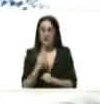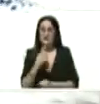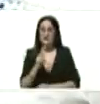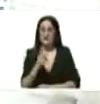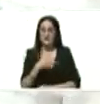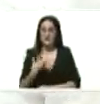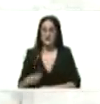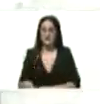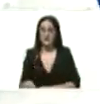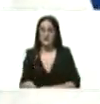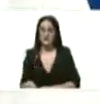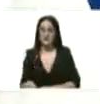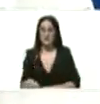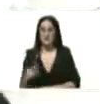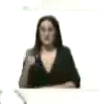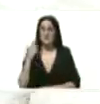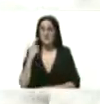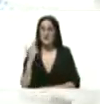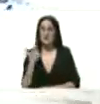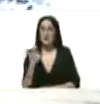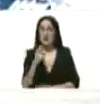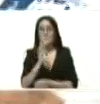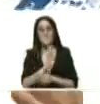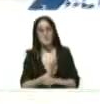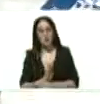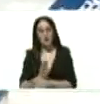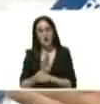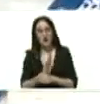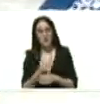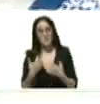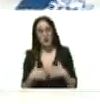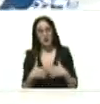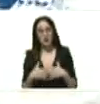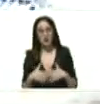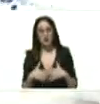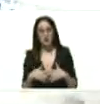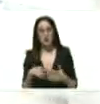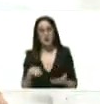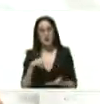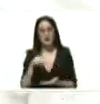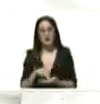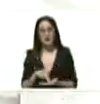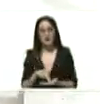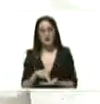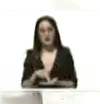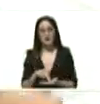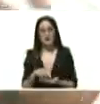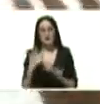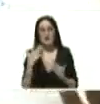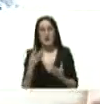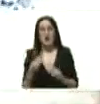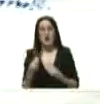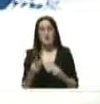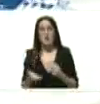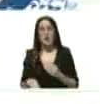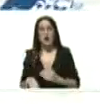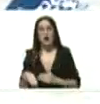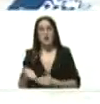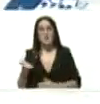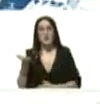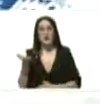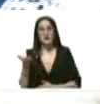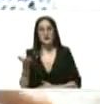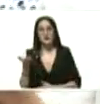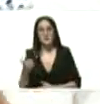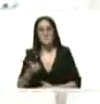vicepresidenta, en buscar proteger la producción nacional y ver cómo aumentamos esta